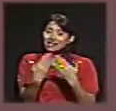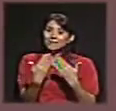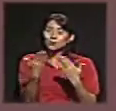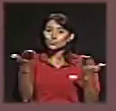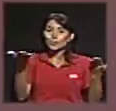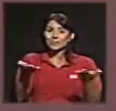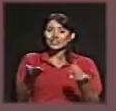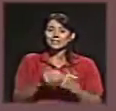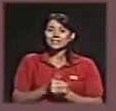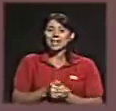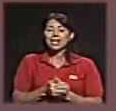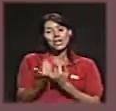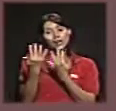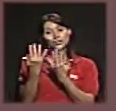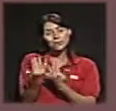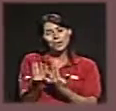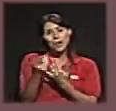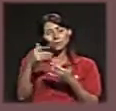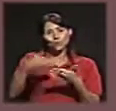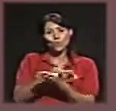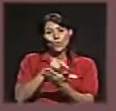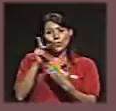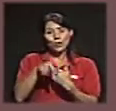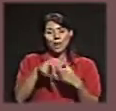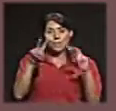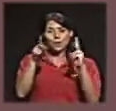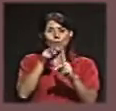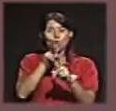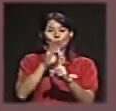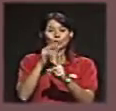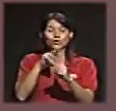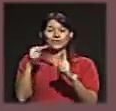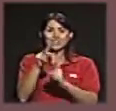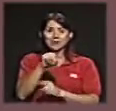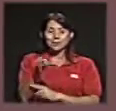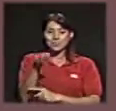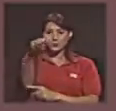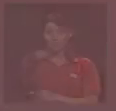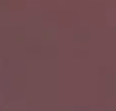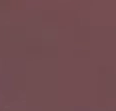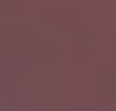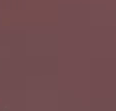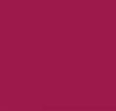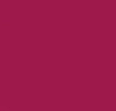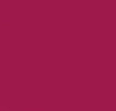su presencia y los esperamos en un nuevo programa de Puntos de Vista la próxima semana.